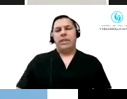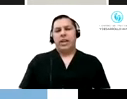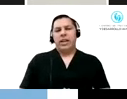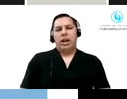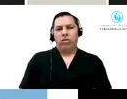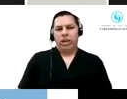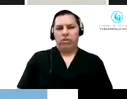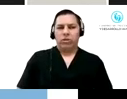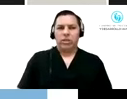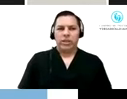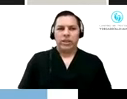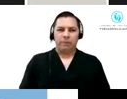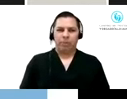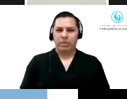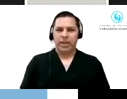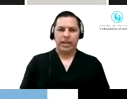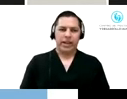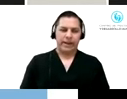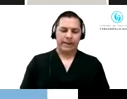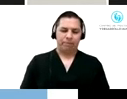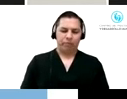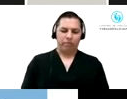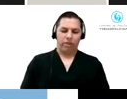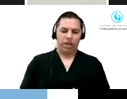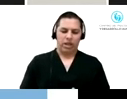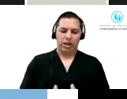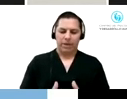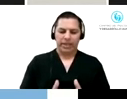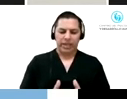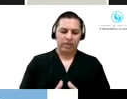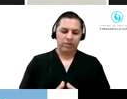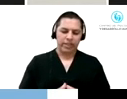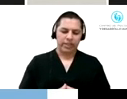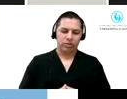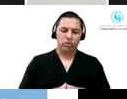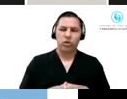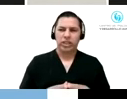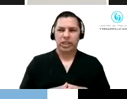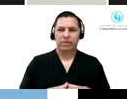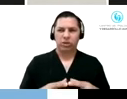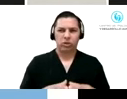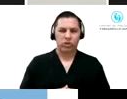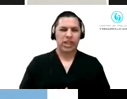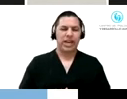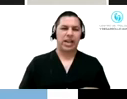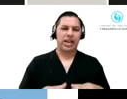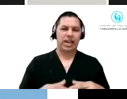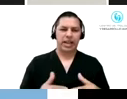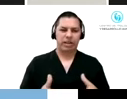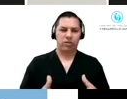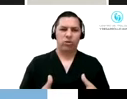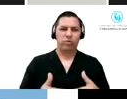El patriarcado lo que nos viene a... El patriarcado es un sistema